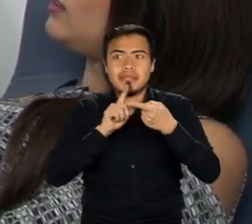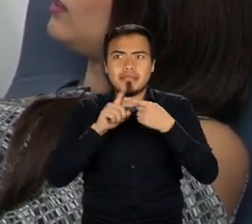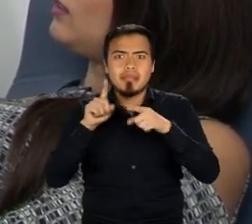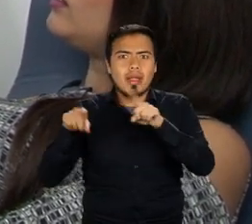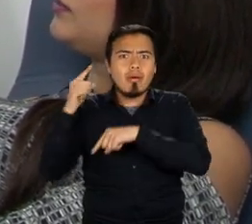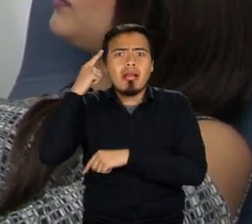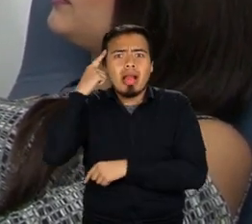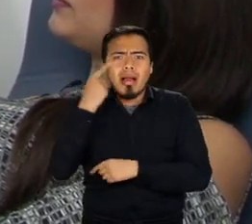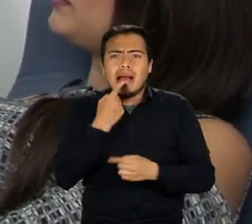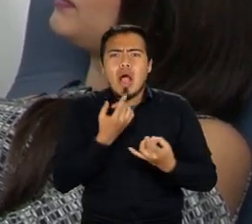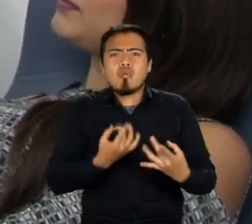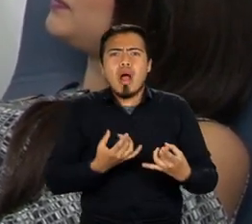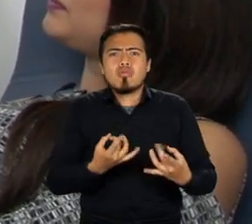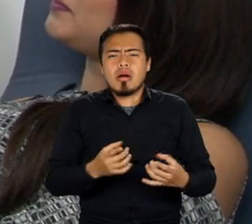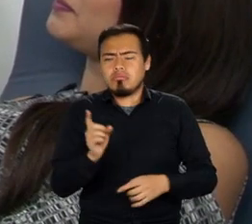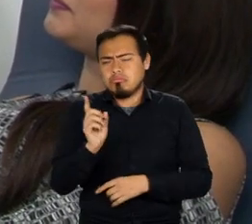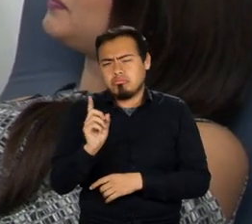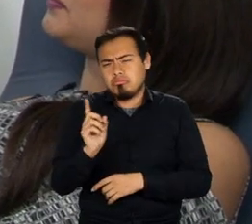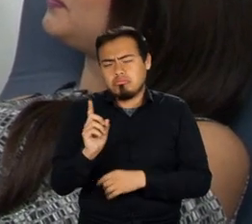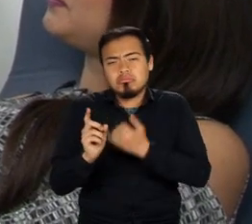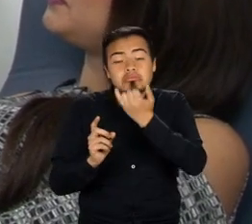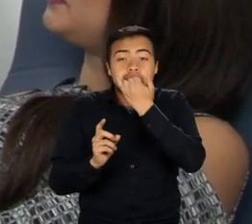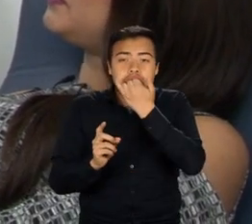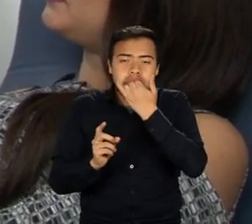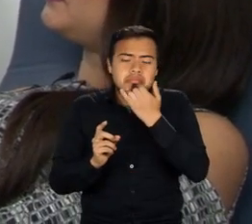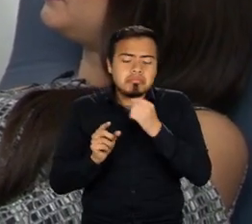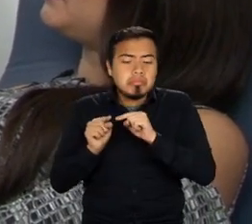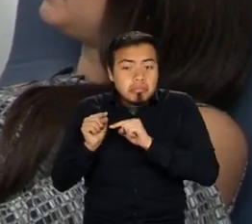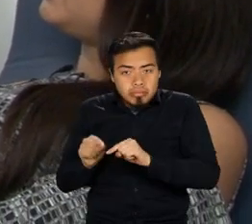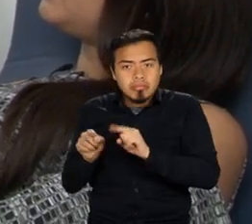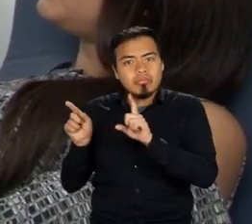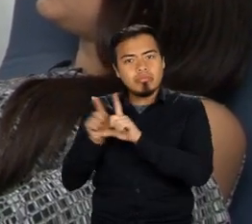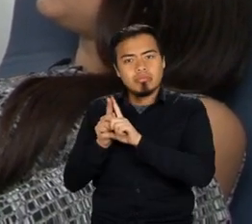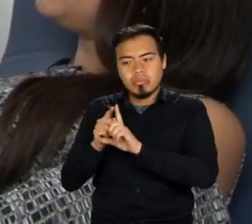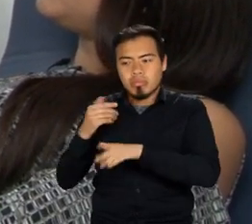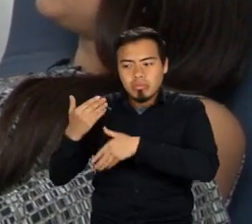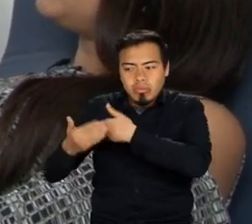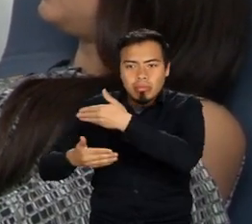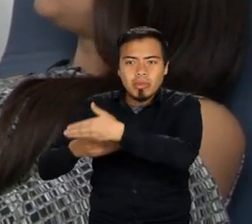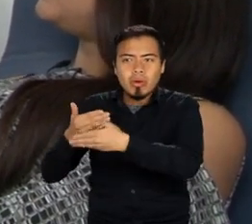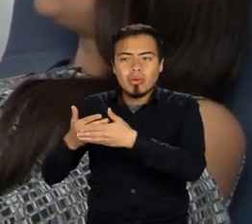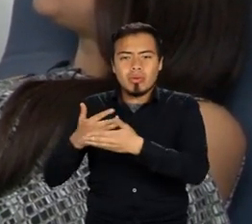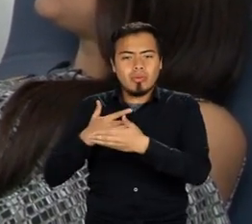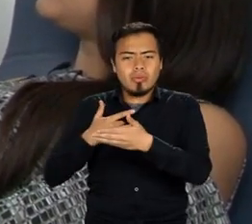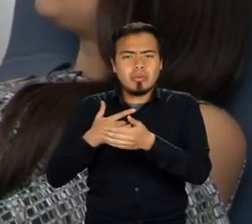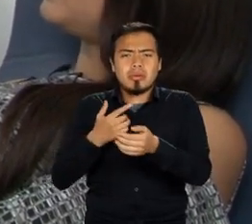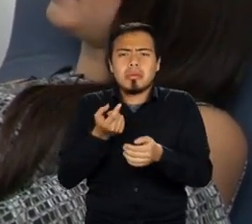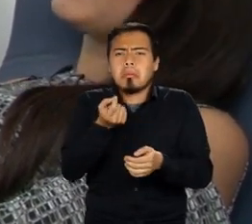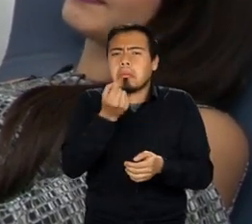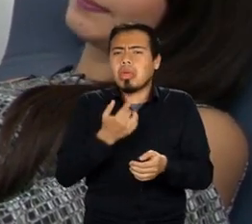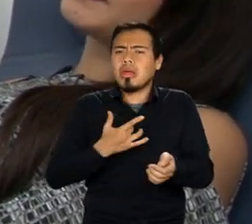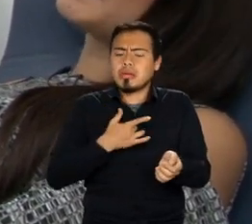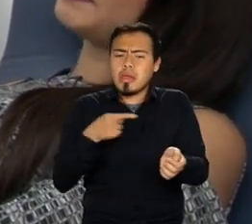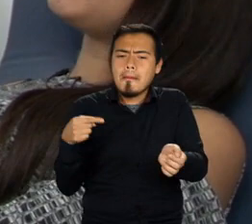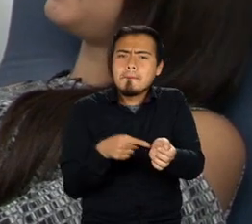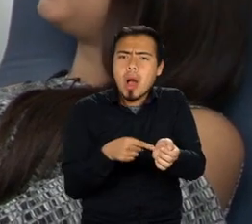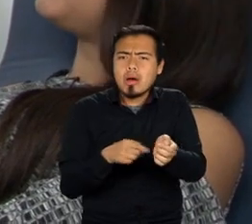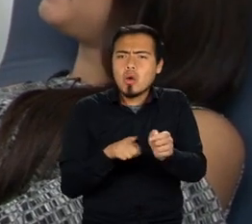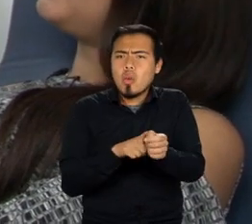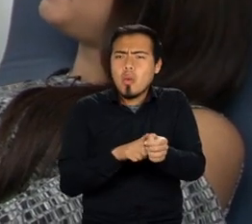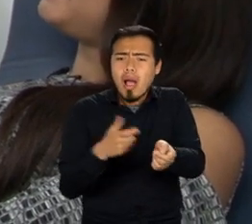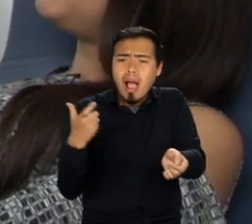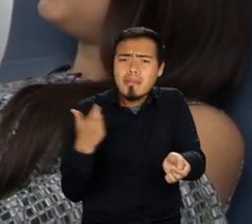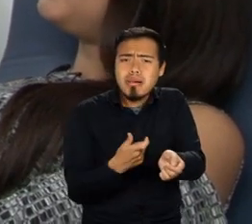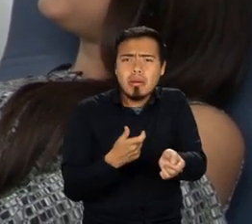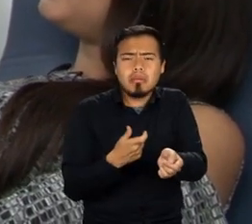es que duele. Sí, realmente pues es un procedimiento en el cual pues un pinchazo